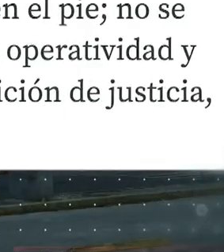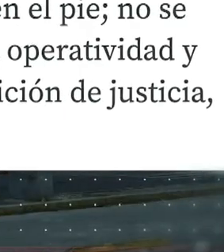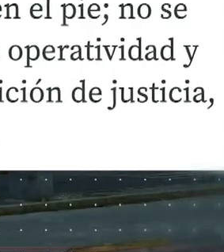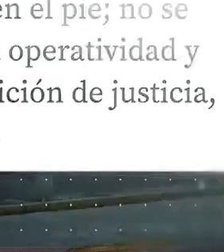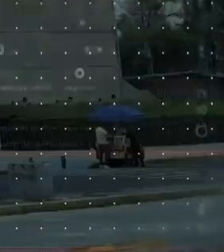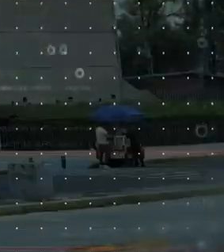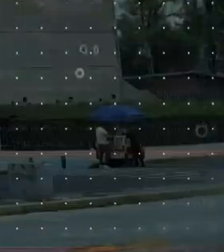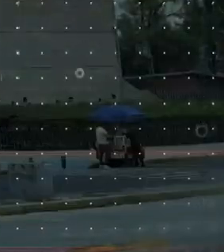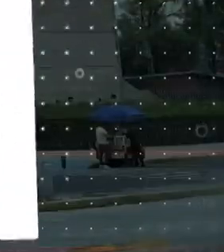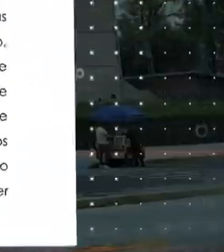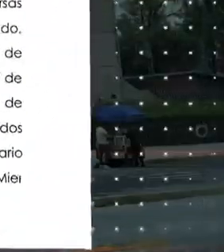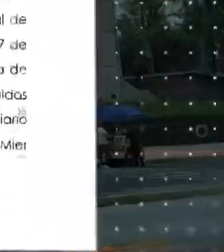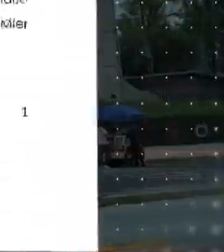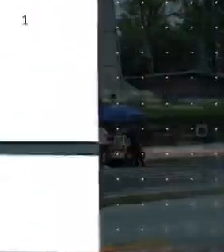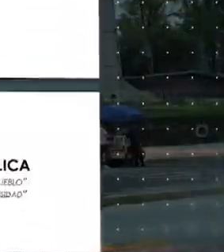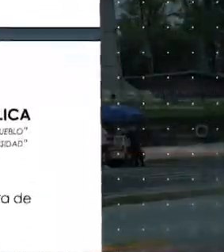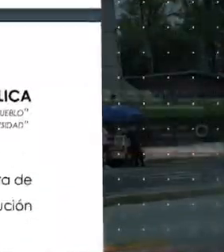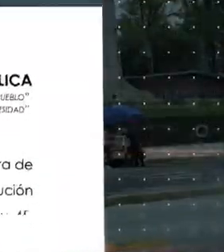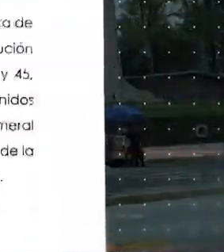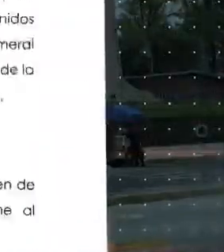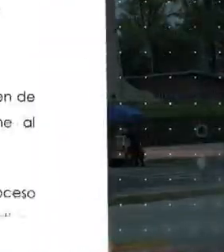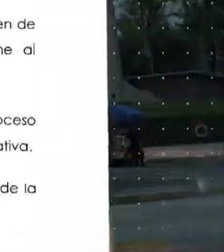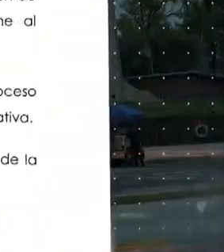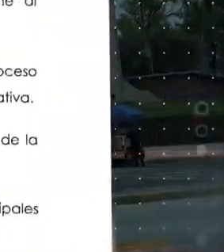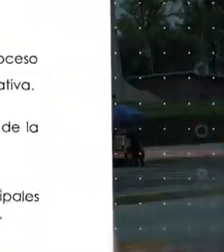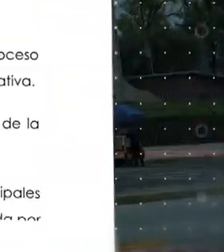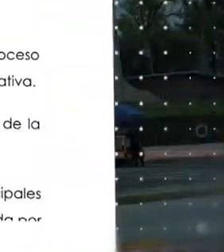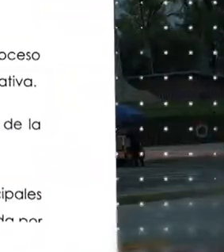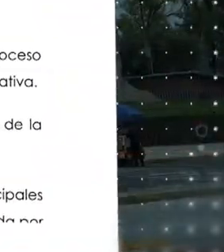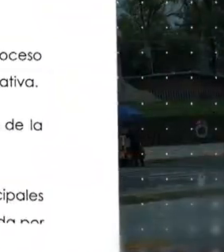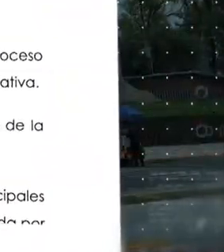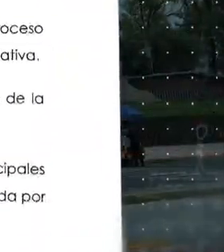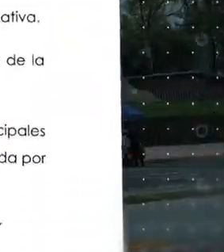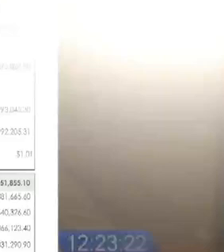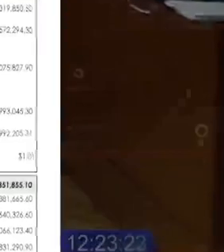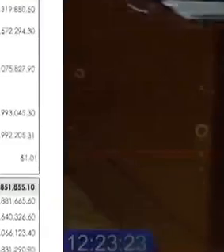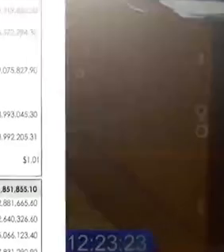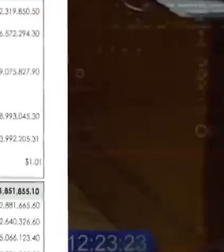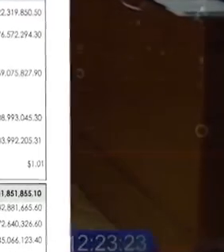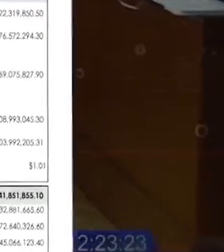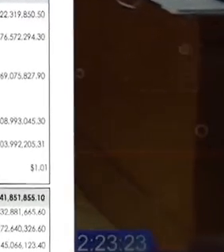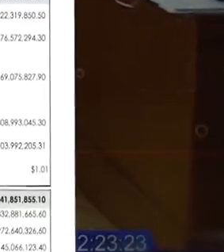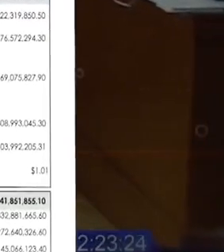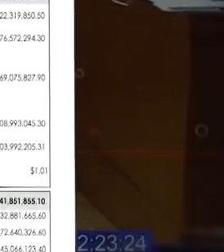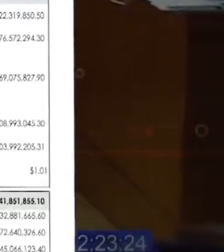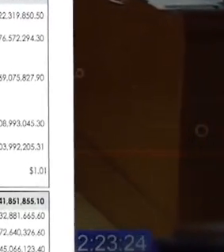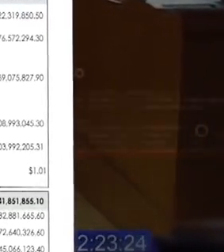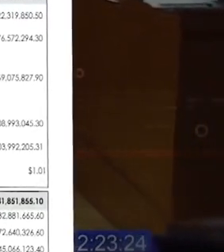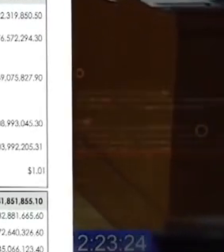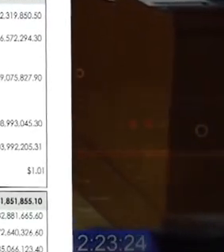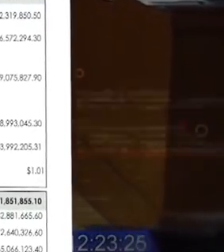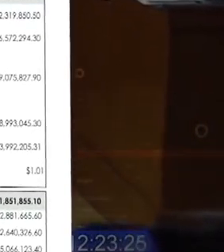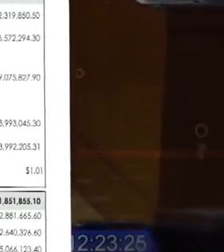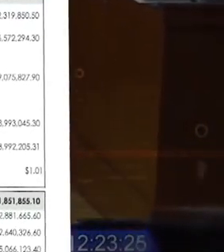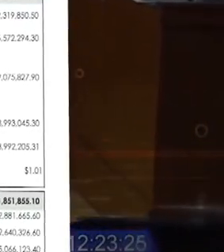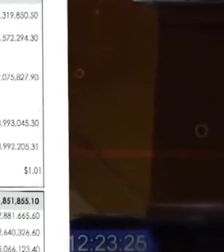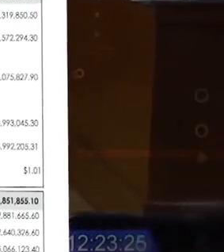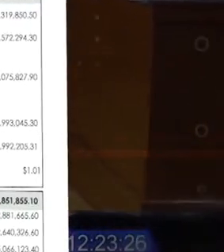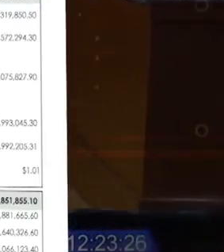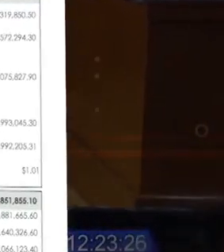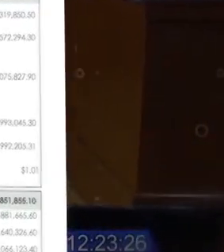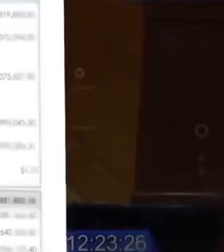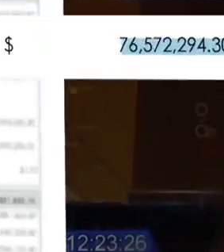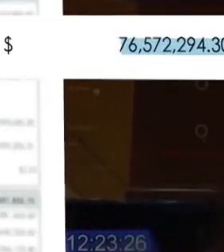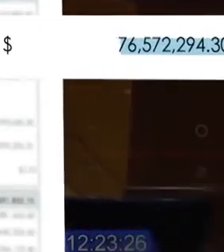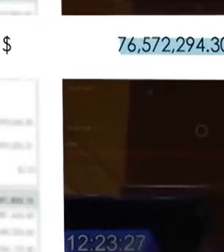prestaciones especiales y bolsas de ahorro financiados con recursos públicos. Por ejemplo, el fideicomiso